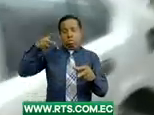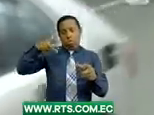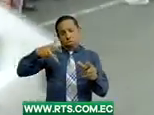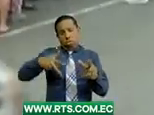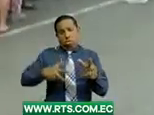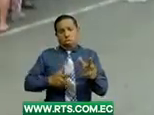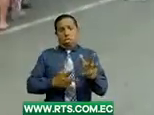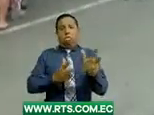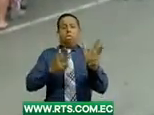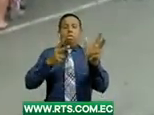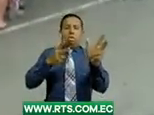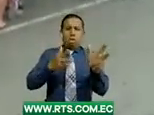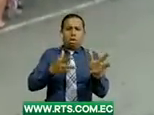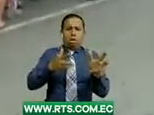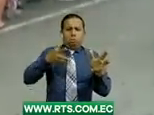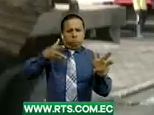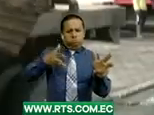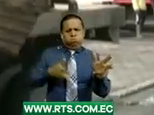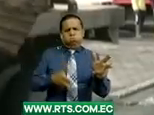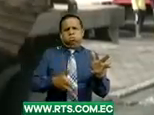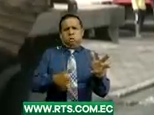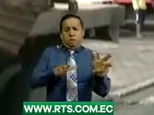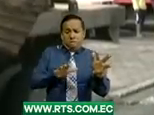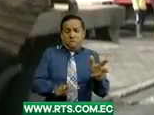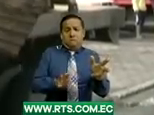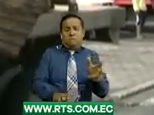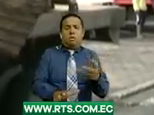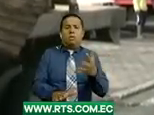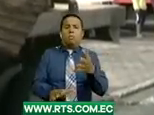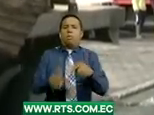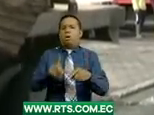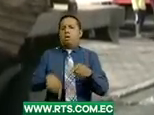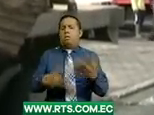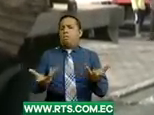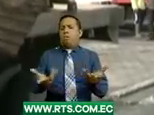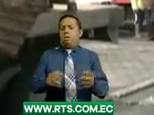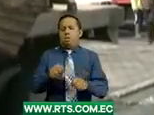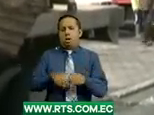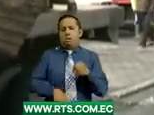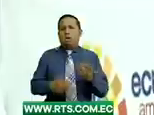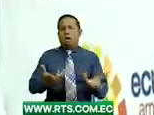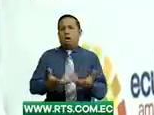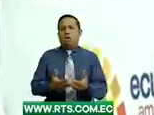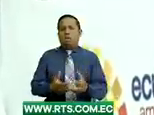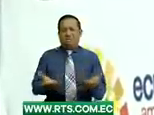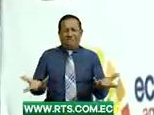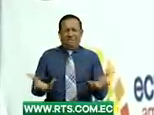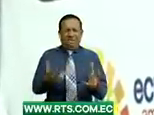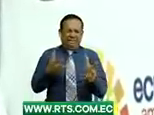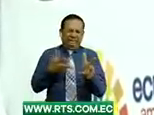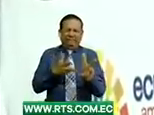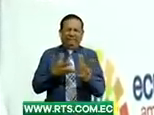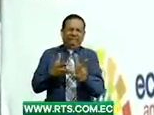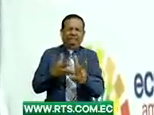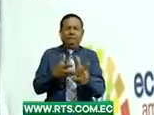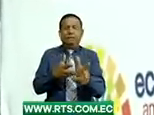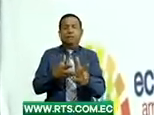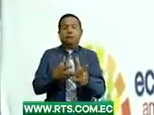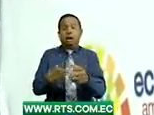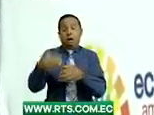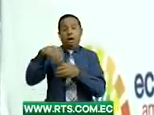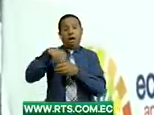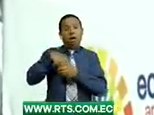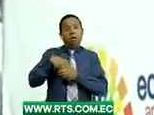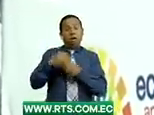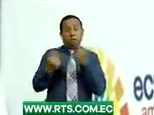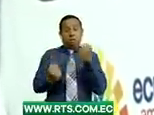que circule cada vez a mayor velocidad. La cabina del pesado automotor que transportaba chatarra quedó destrozada y en su interior